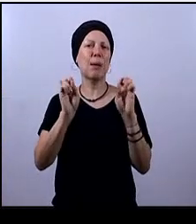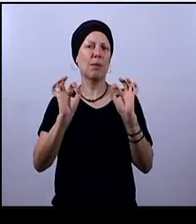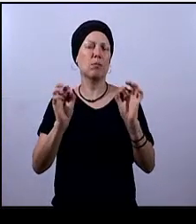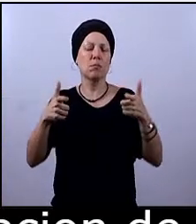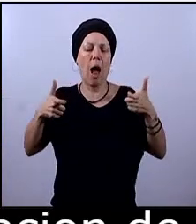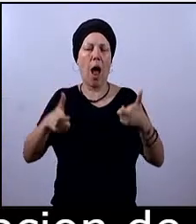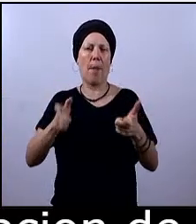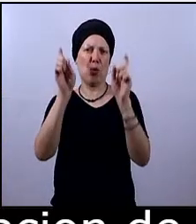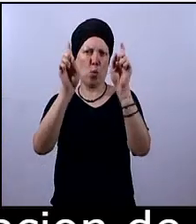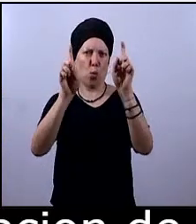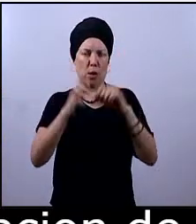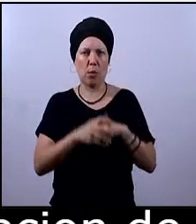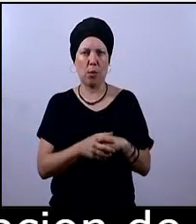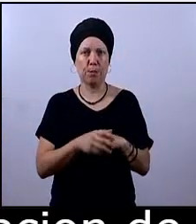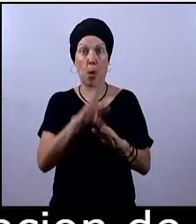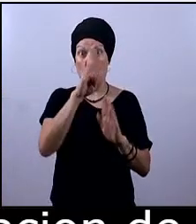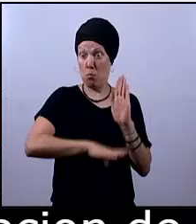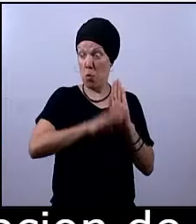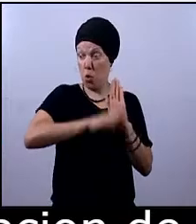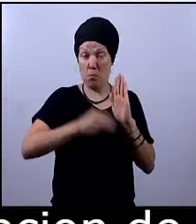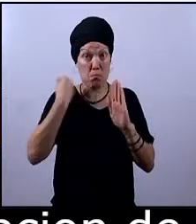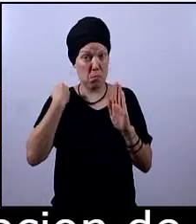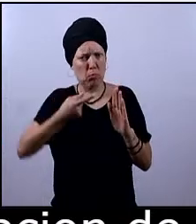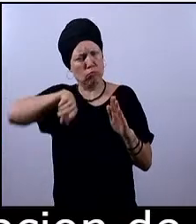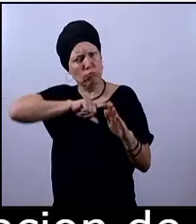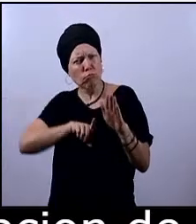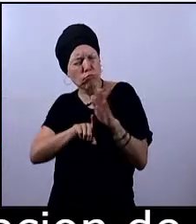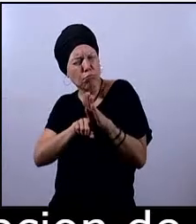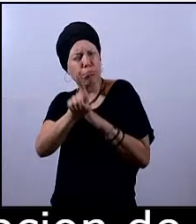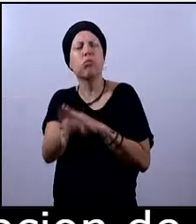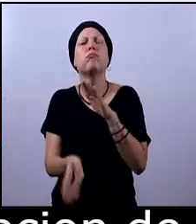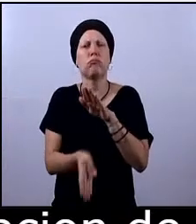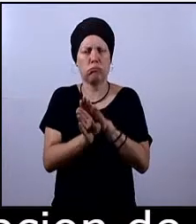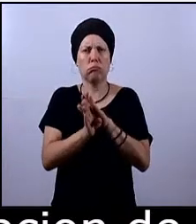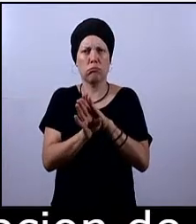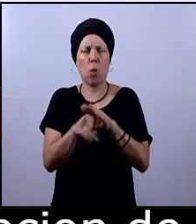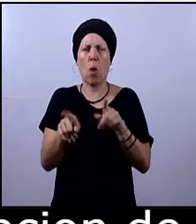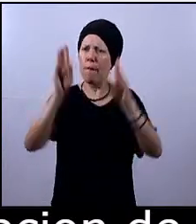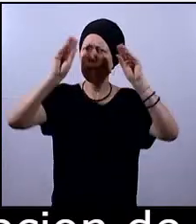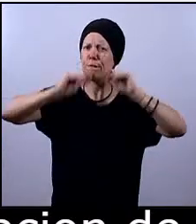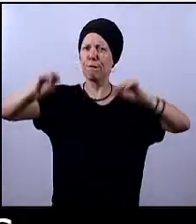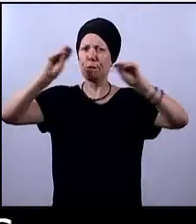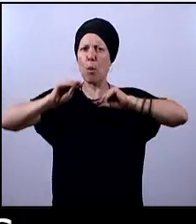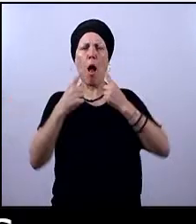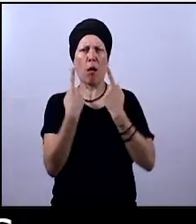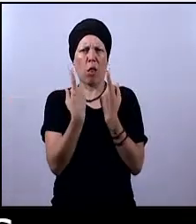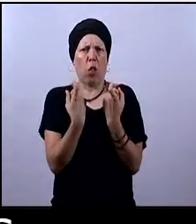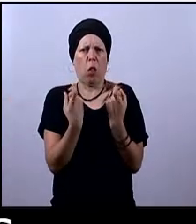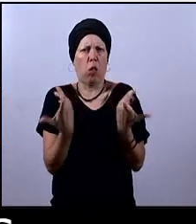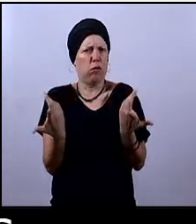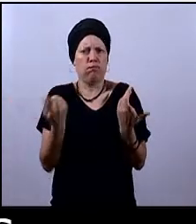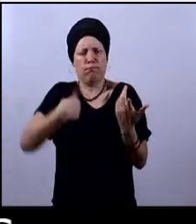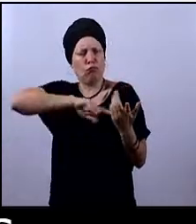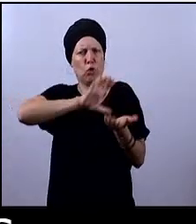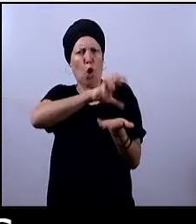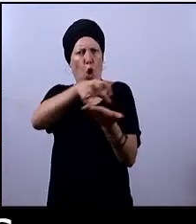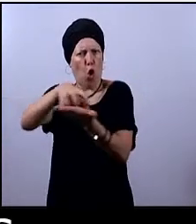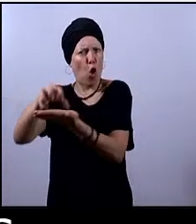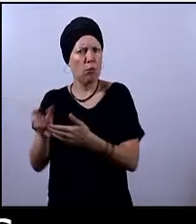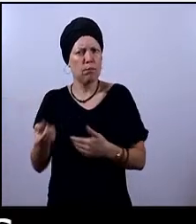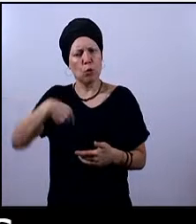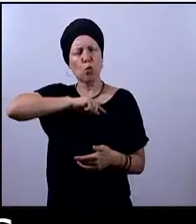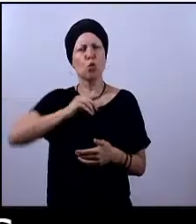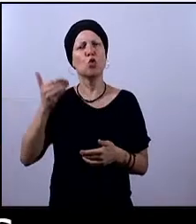educativa. Y con este programa seguimos avanzando en esa formación tan necesaria en nuestros centros, en